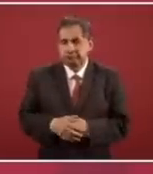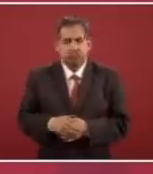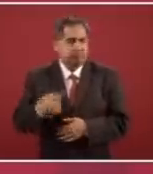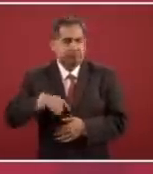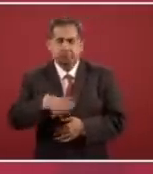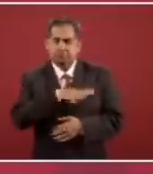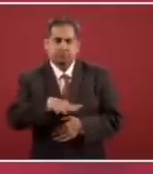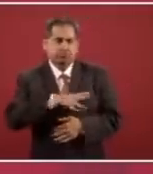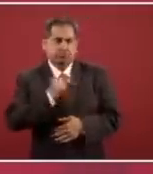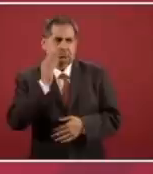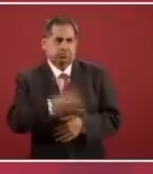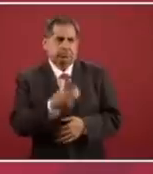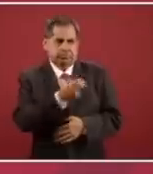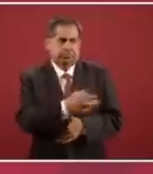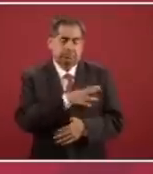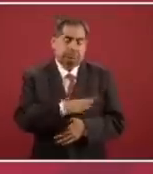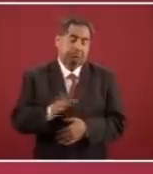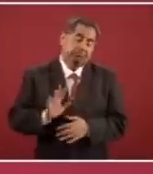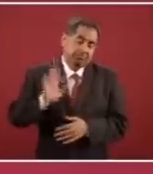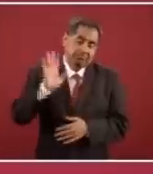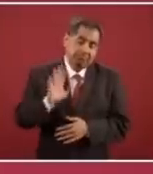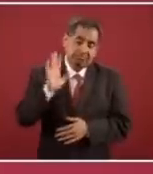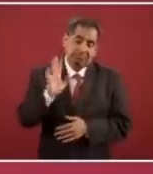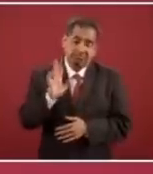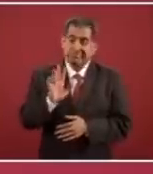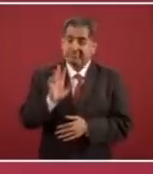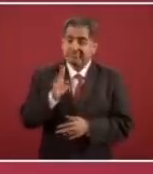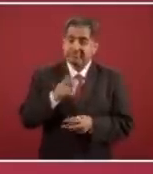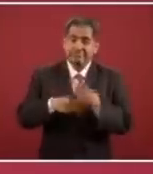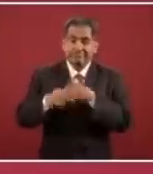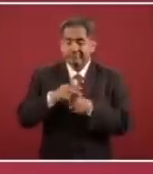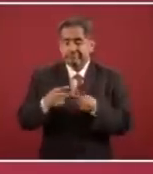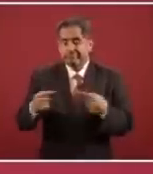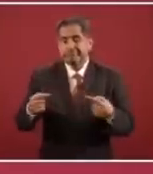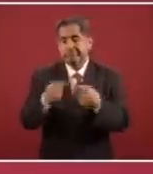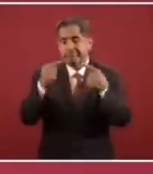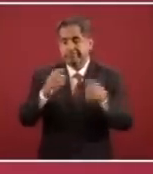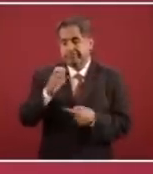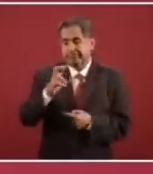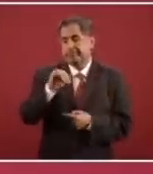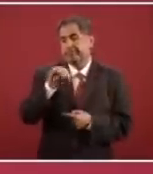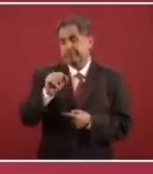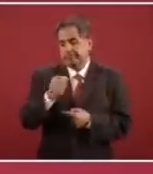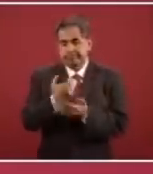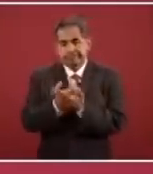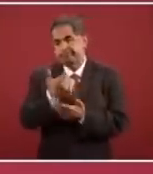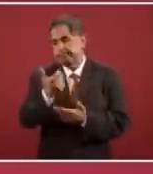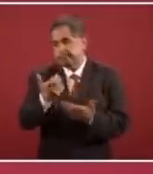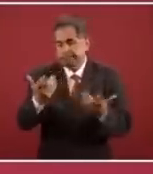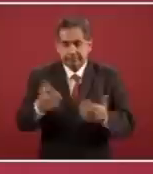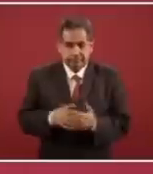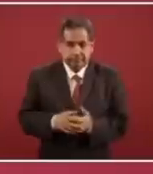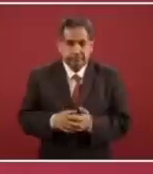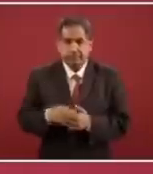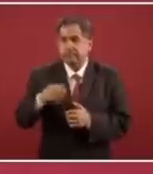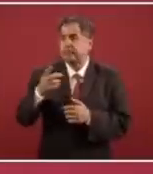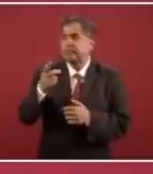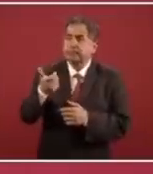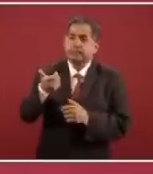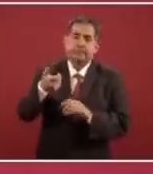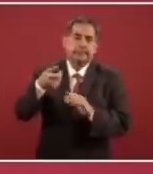aceptarse las condiciones iba a haber lo mismo, crisis financiera,